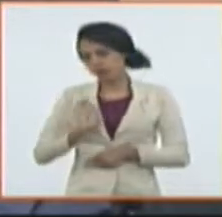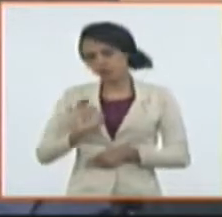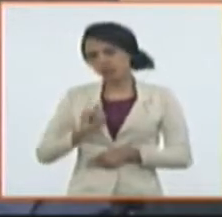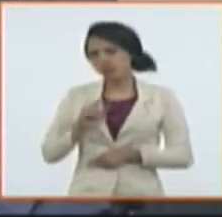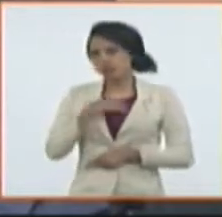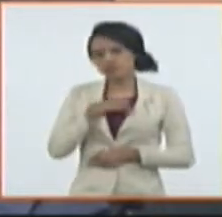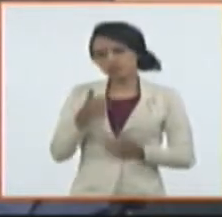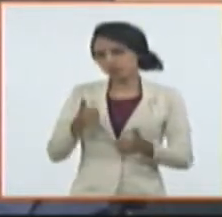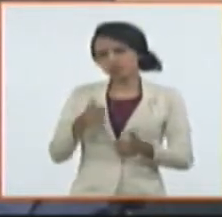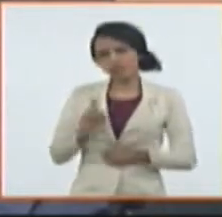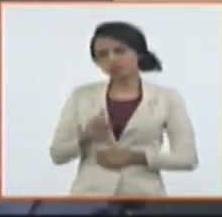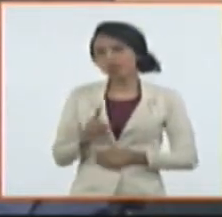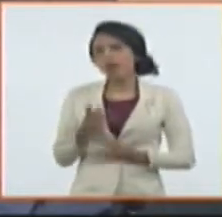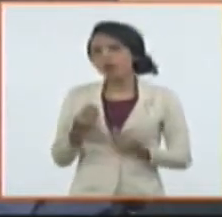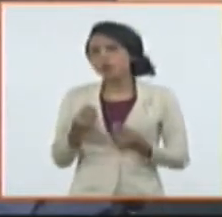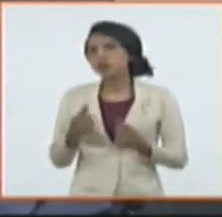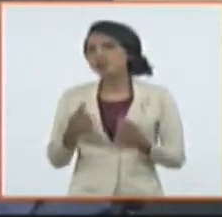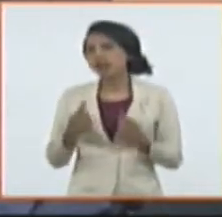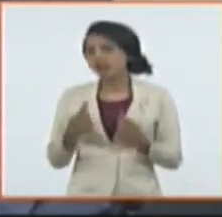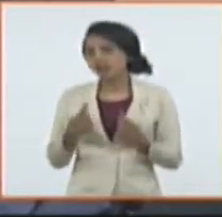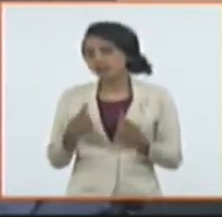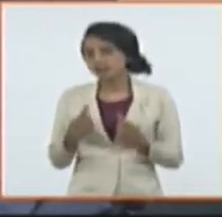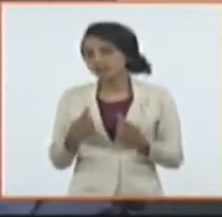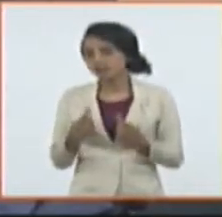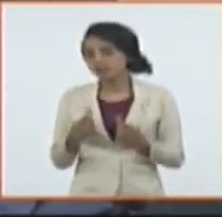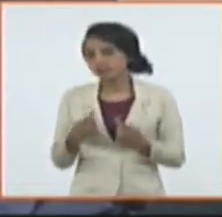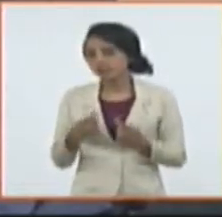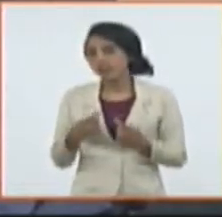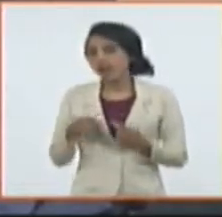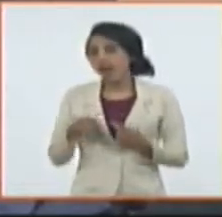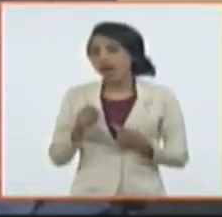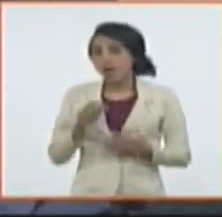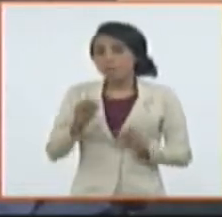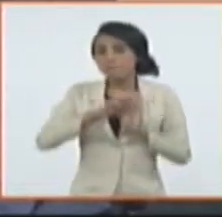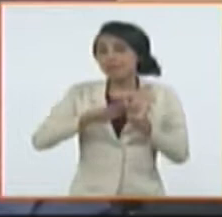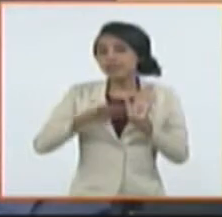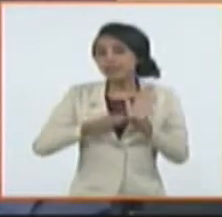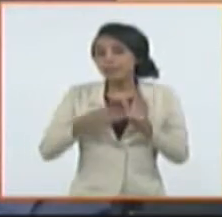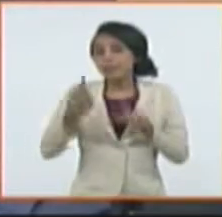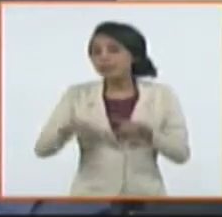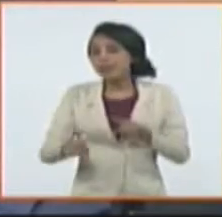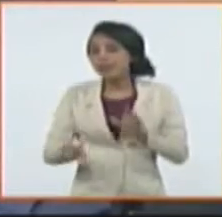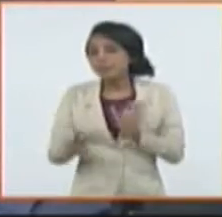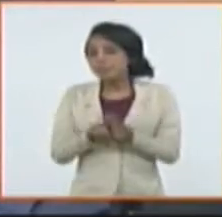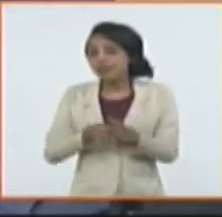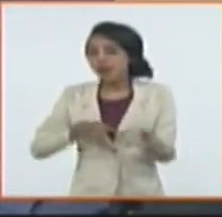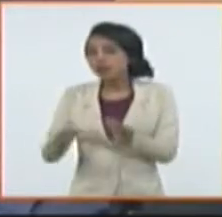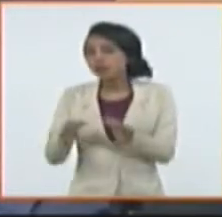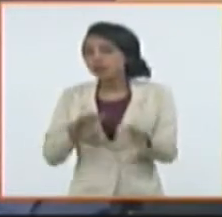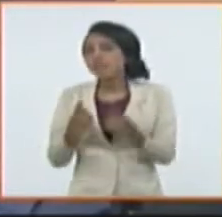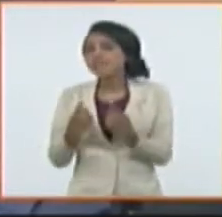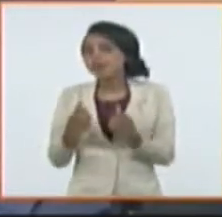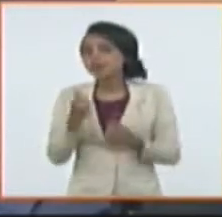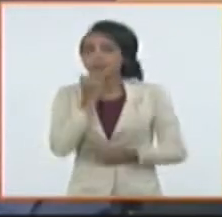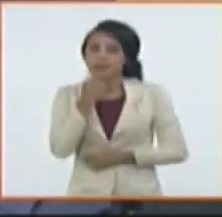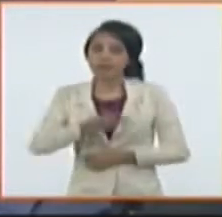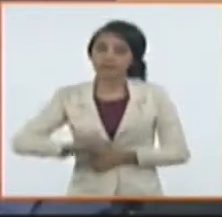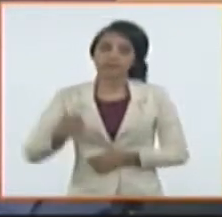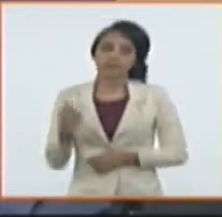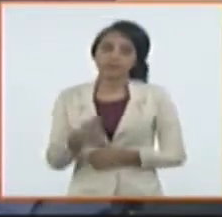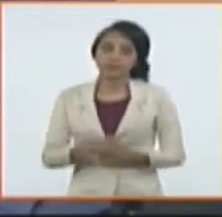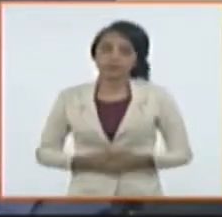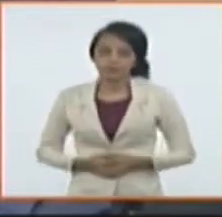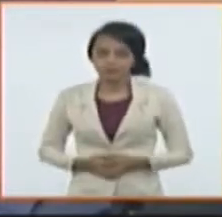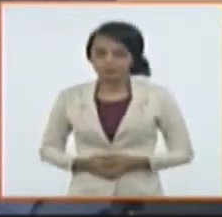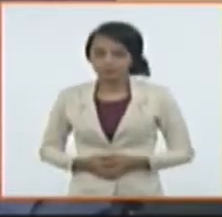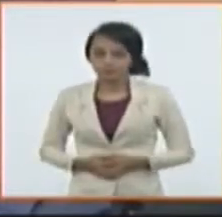además con el nivel de implementación que tienen. Hay que seguir viendo qué otras cosas podemos hacer que dinamicen sobre todo a